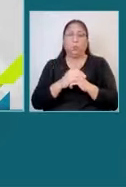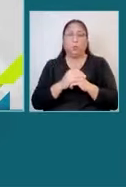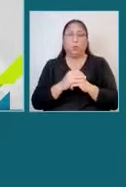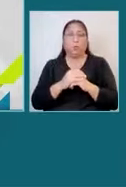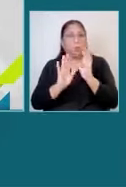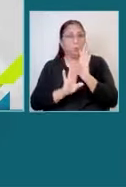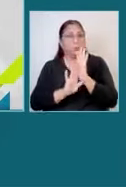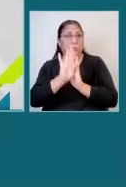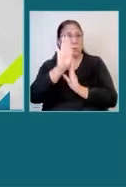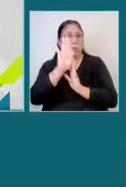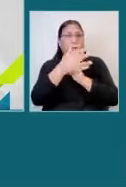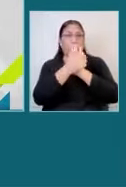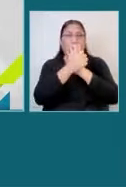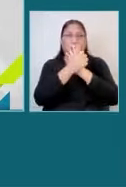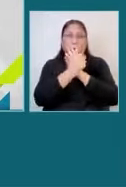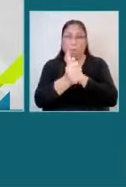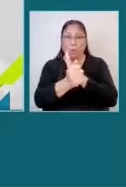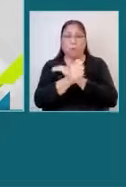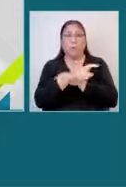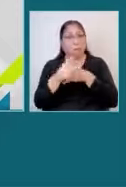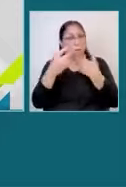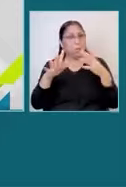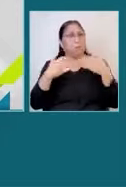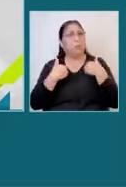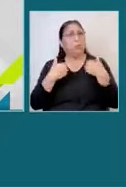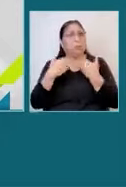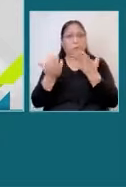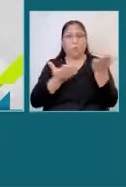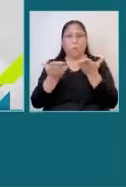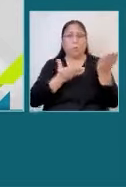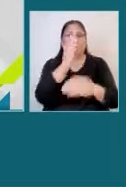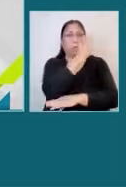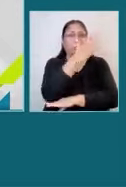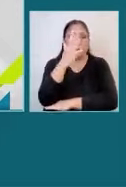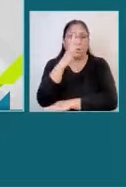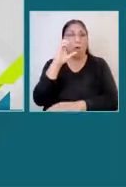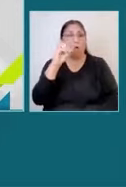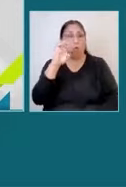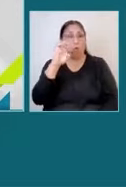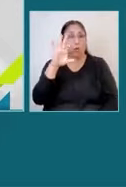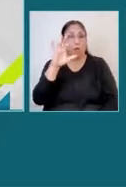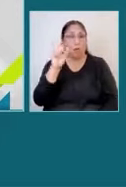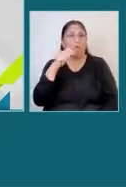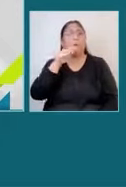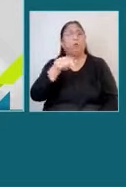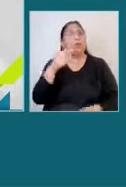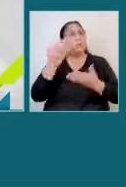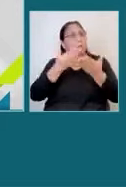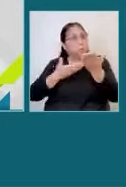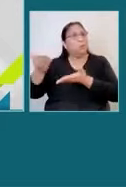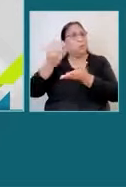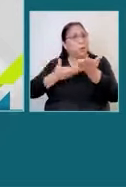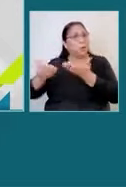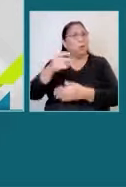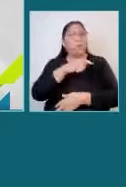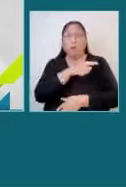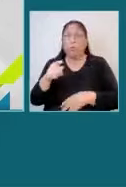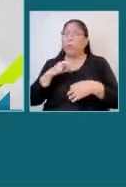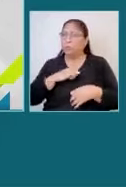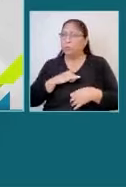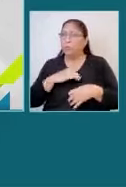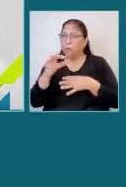el desarrollo de las capacidades que hemos tenido tanto en el Servicio Forestal como en OEFA, producto de este intercambio, porque eso quiero que sea bien